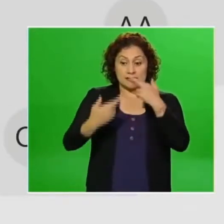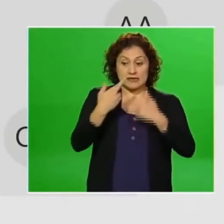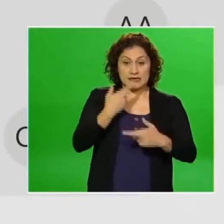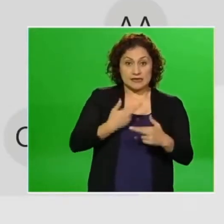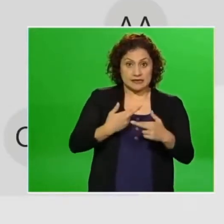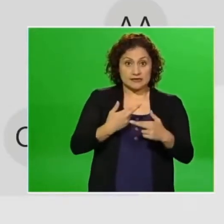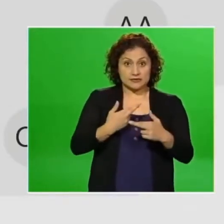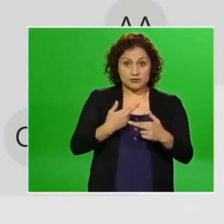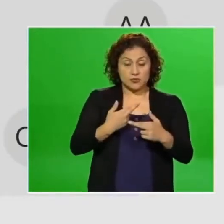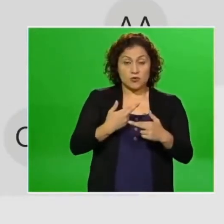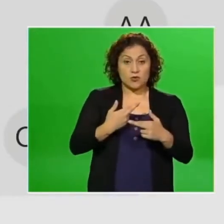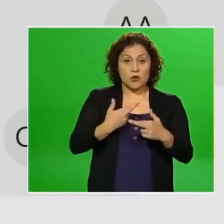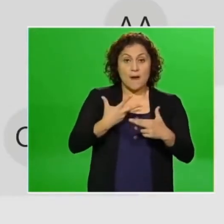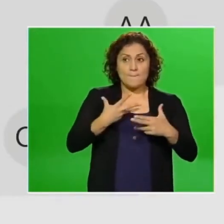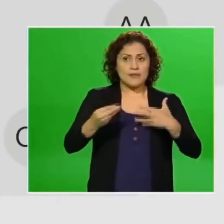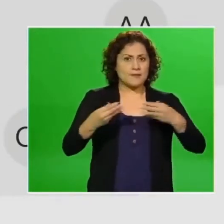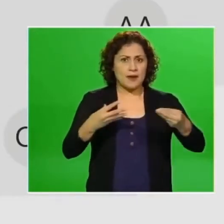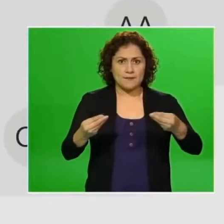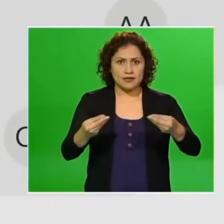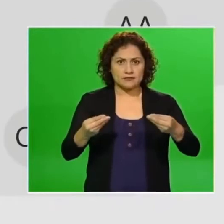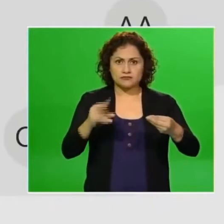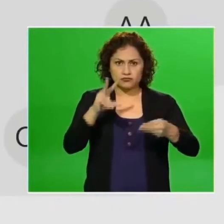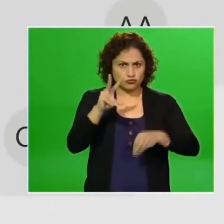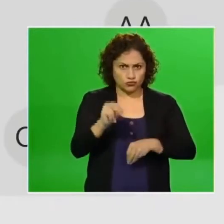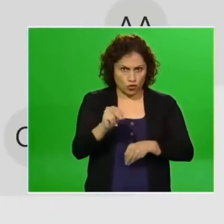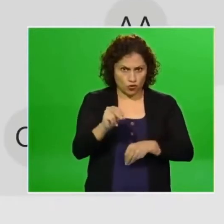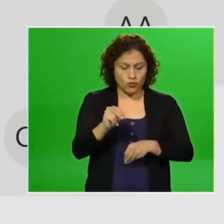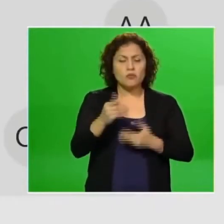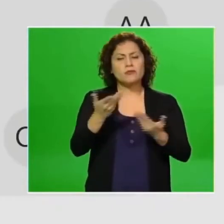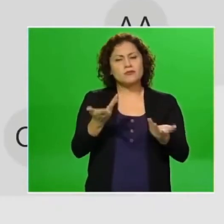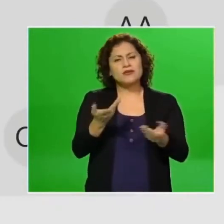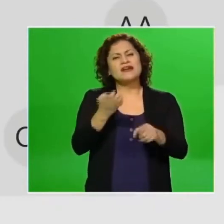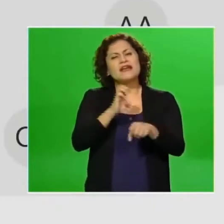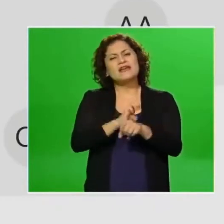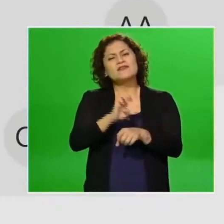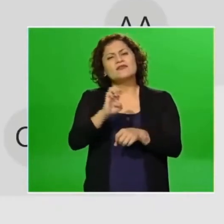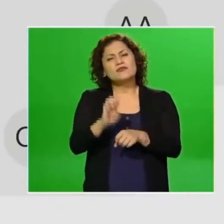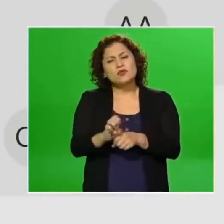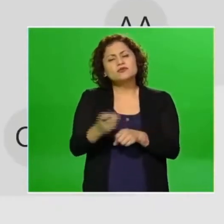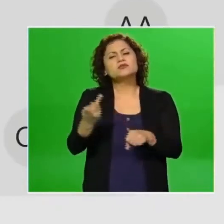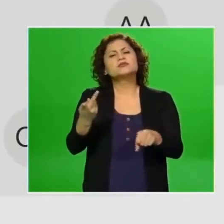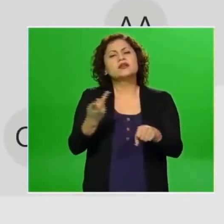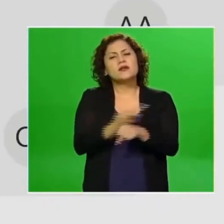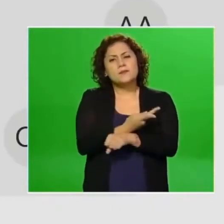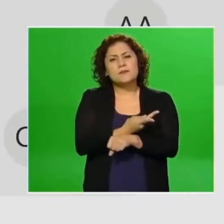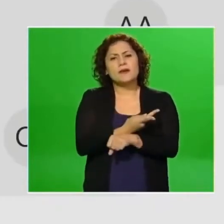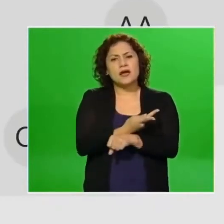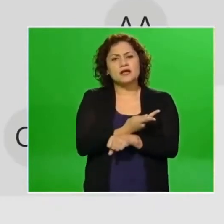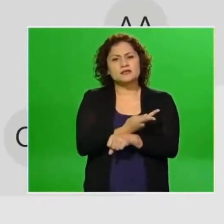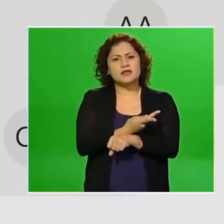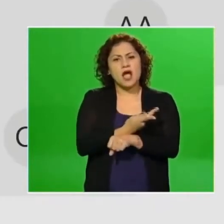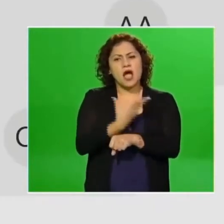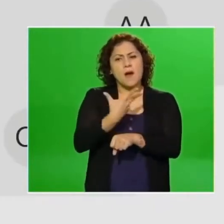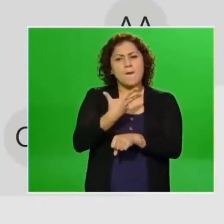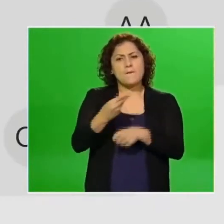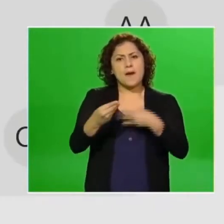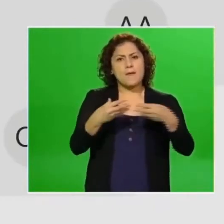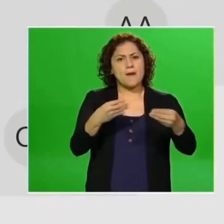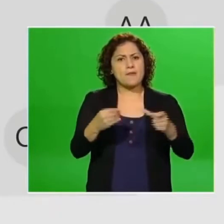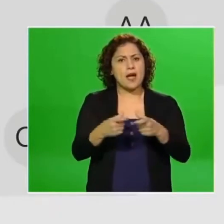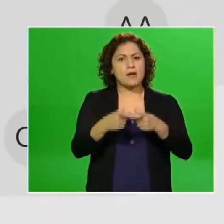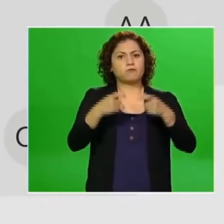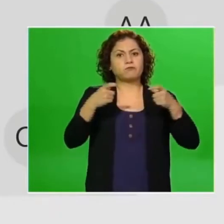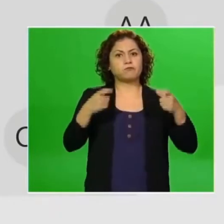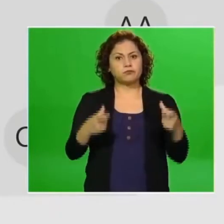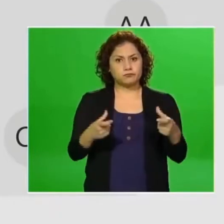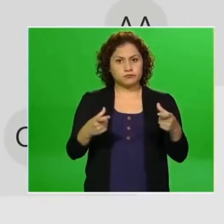podría comentar qué factor o cuál fue la situación que provocó que hubiera un incremento? Posiblemente hubo